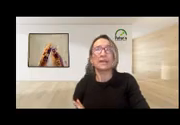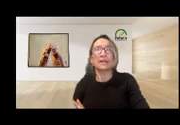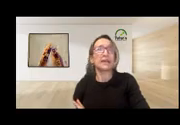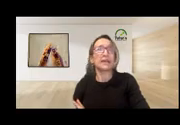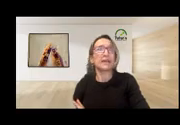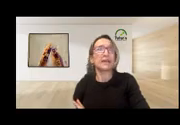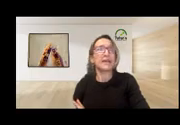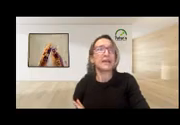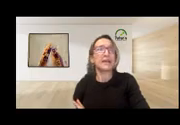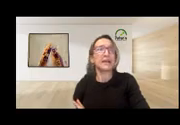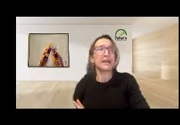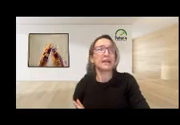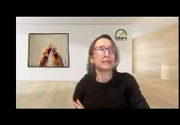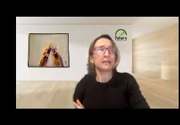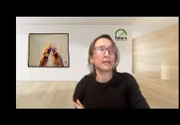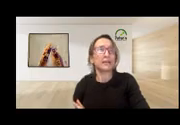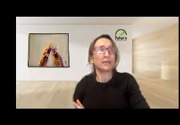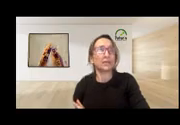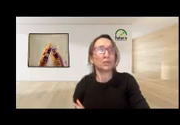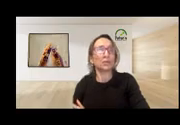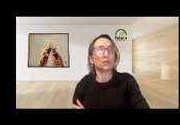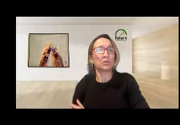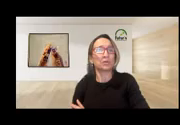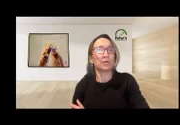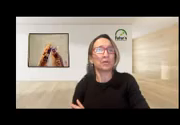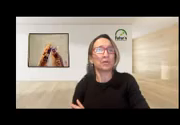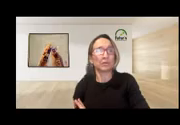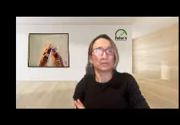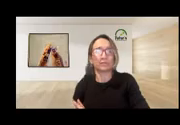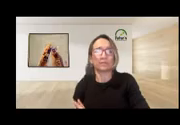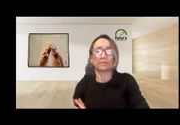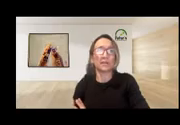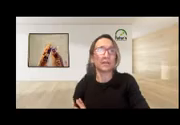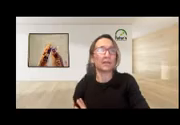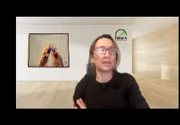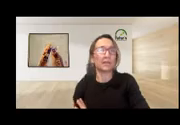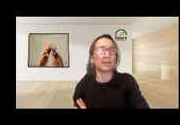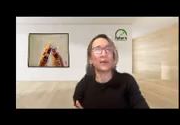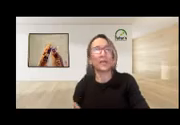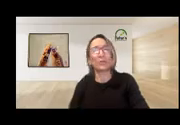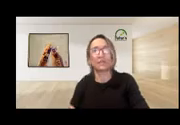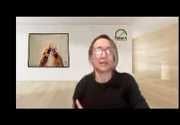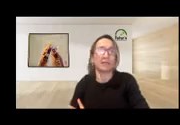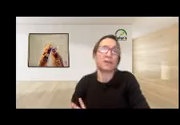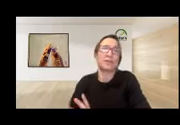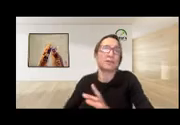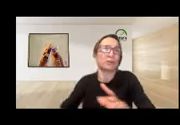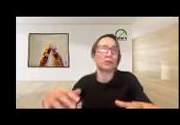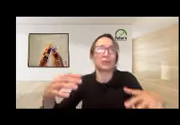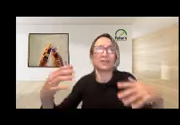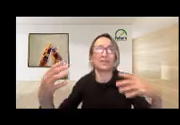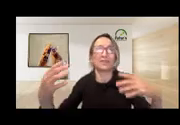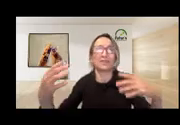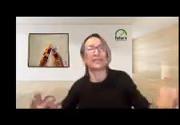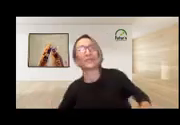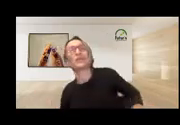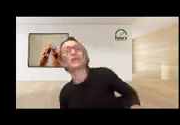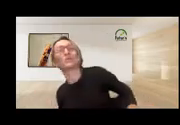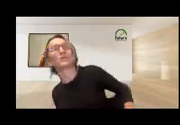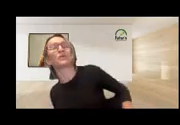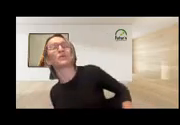ver. Y acá hay estudios, digamos, que ha habido, sí, obviamente todo esto